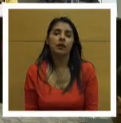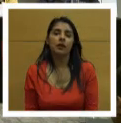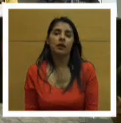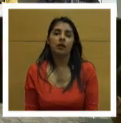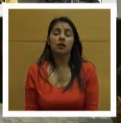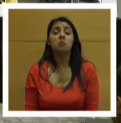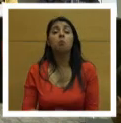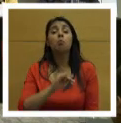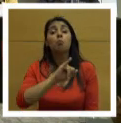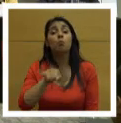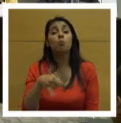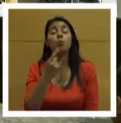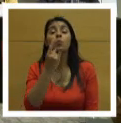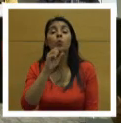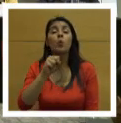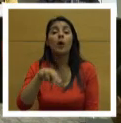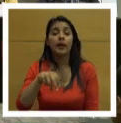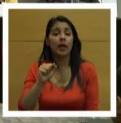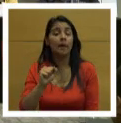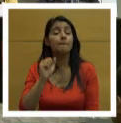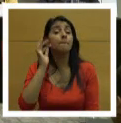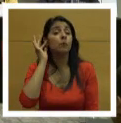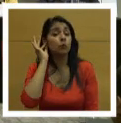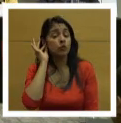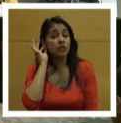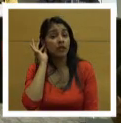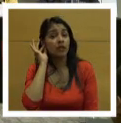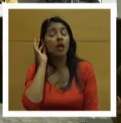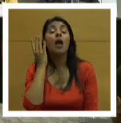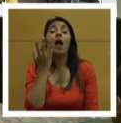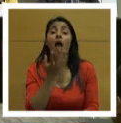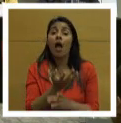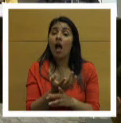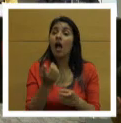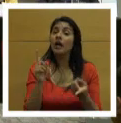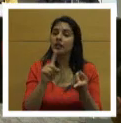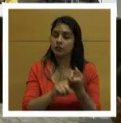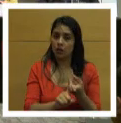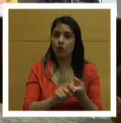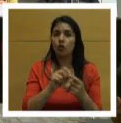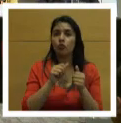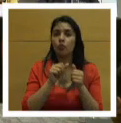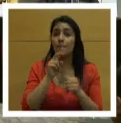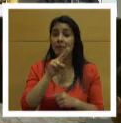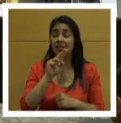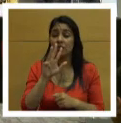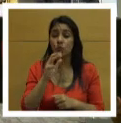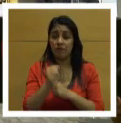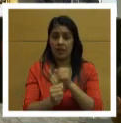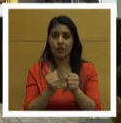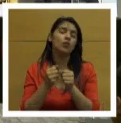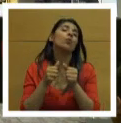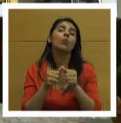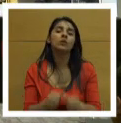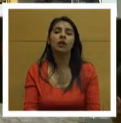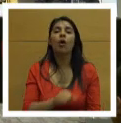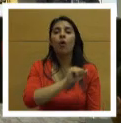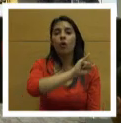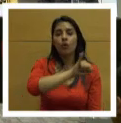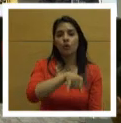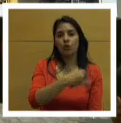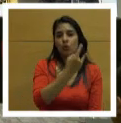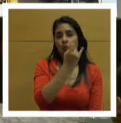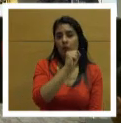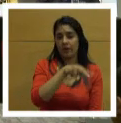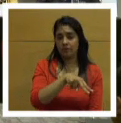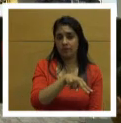Doña Juana convive por, está casada por el espacio de 29 años con don Juan. ¿Micrófono? ¿No se